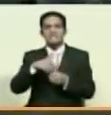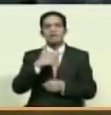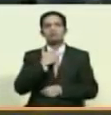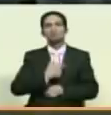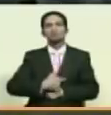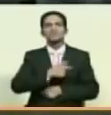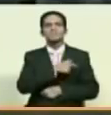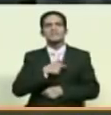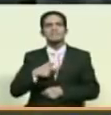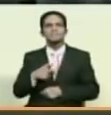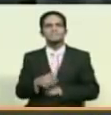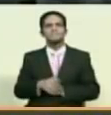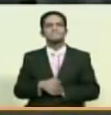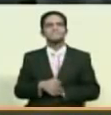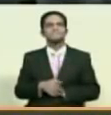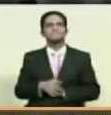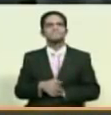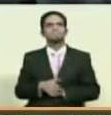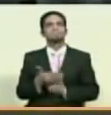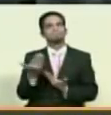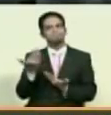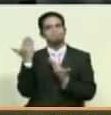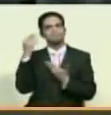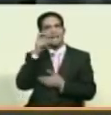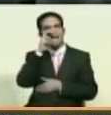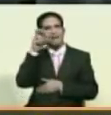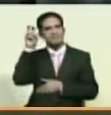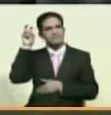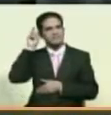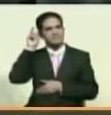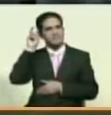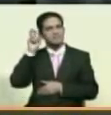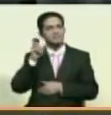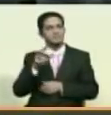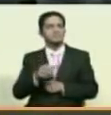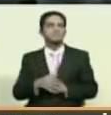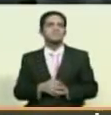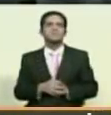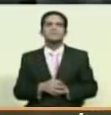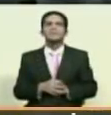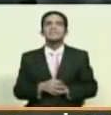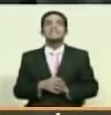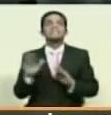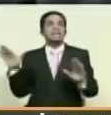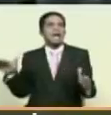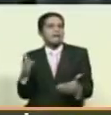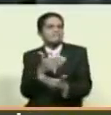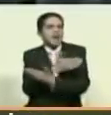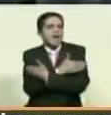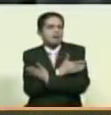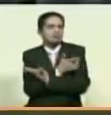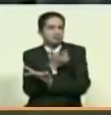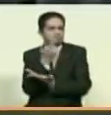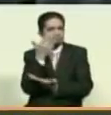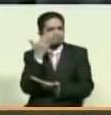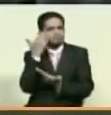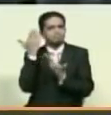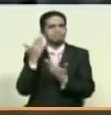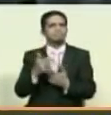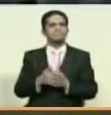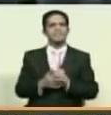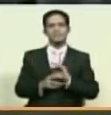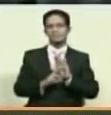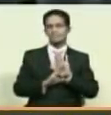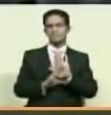nuestro canciller representante directamente en esa institución multilateral, y el abrazo fraterno de Jorge Arreaza Monserrat, quien es el representante